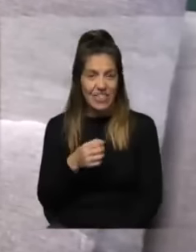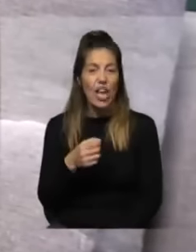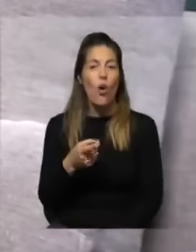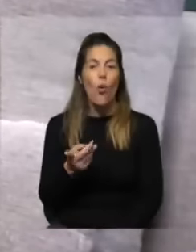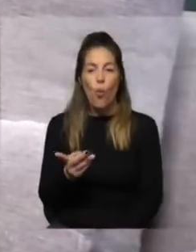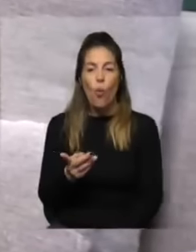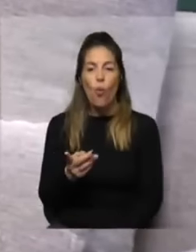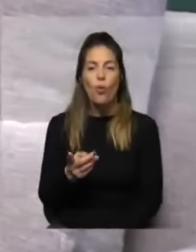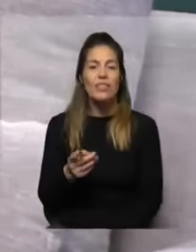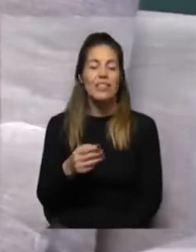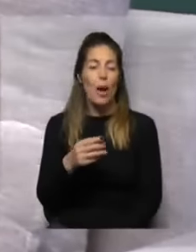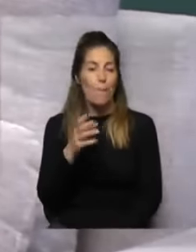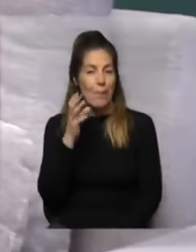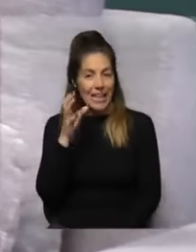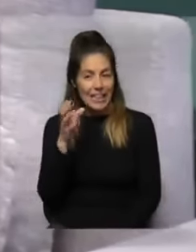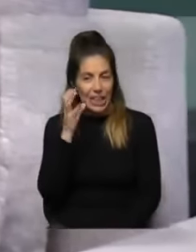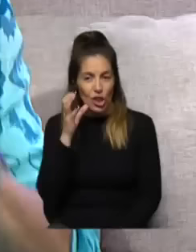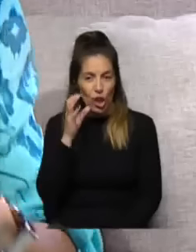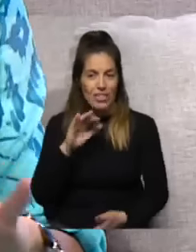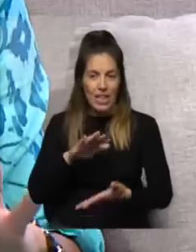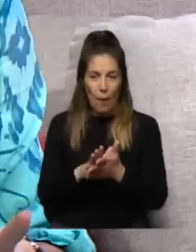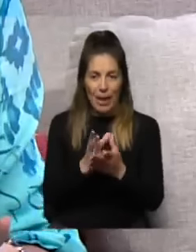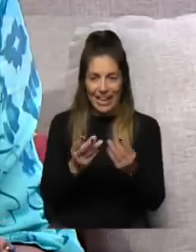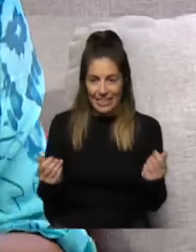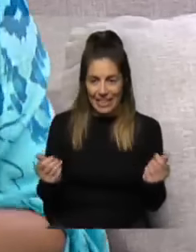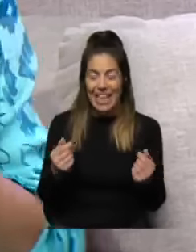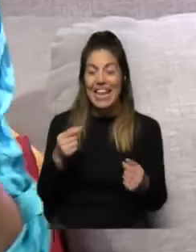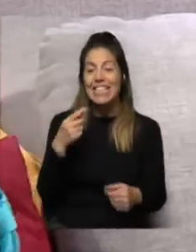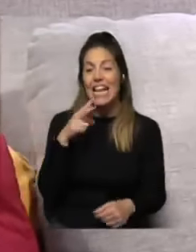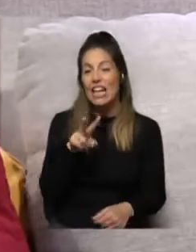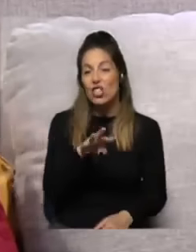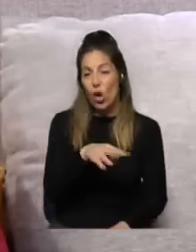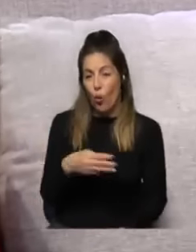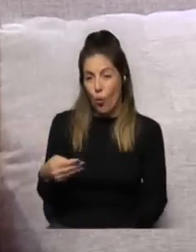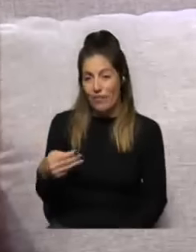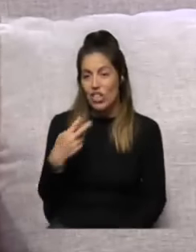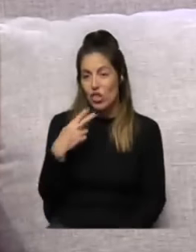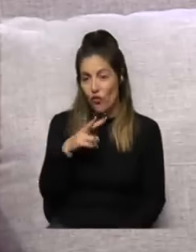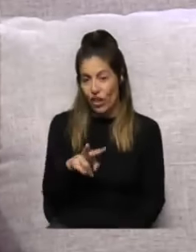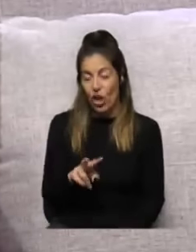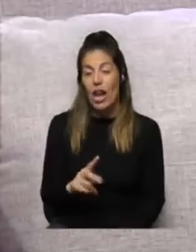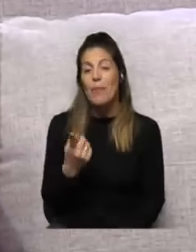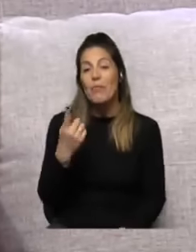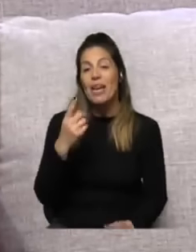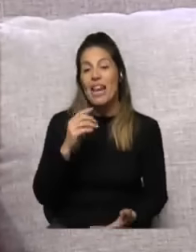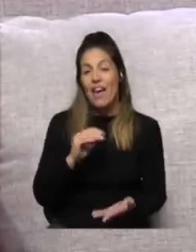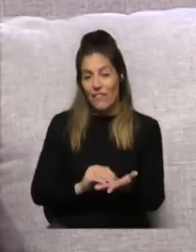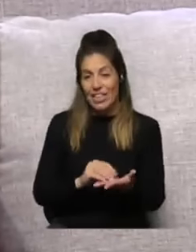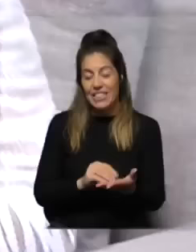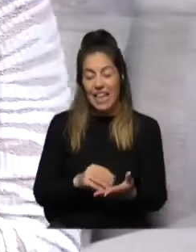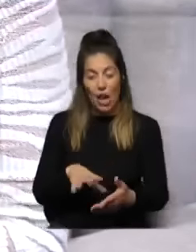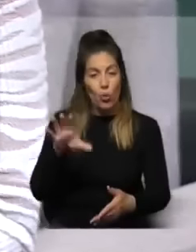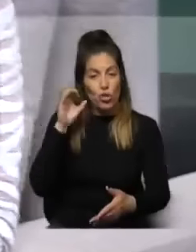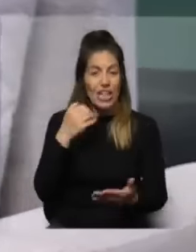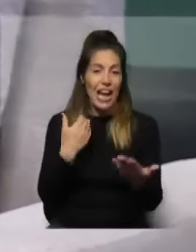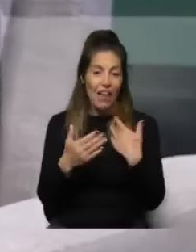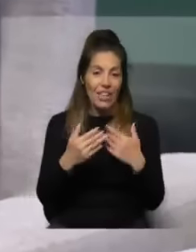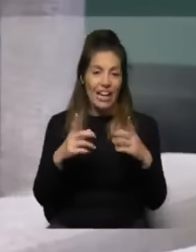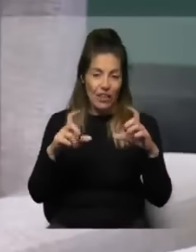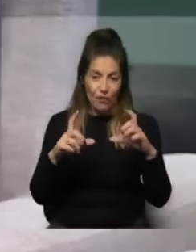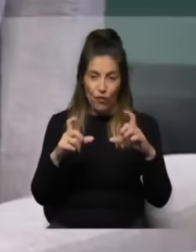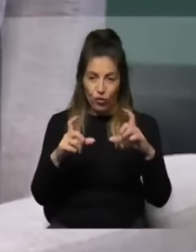si está en peligro de extinción. Esa es la página que yo sigo. Y ¿sí? Es la primera vez que sentí hablar de fototrampeo. Bueno, pero ella hace un montón de cosas más. Sí, ya